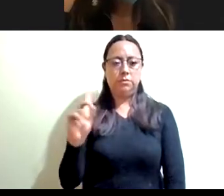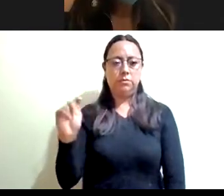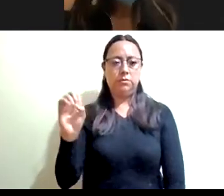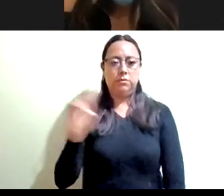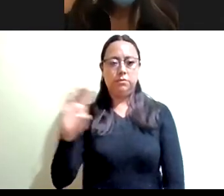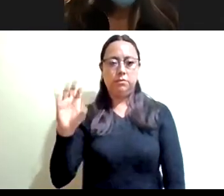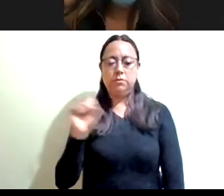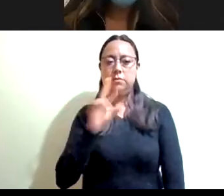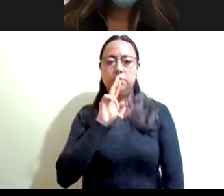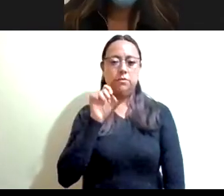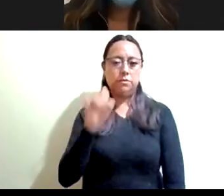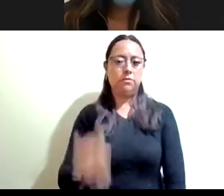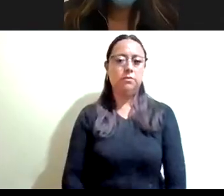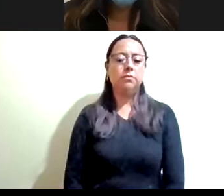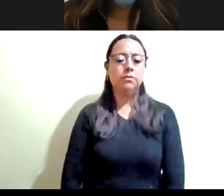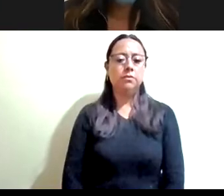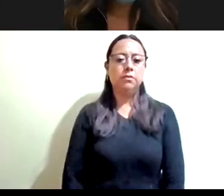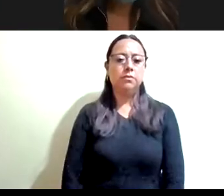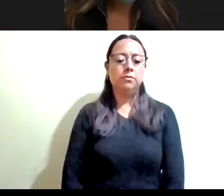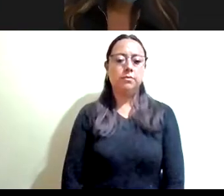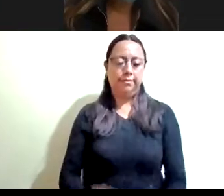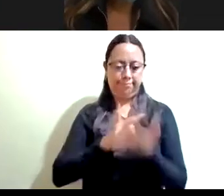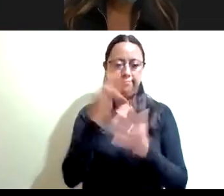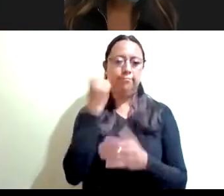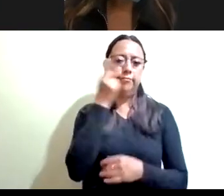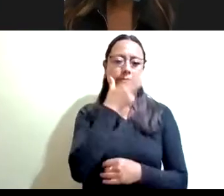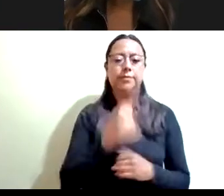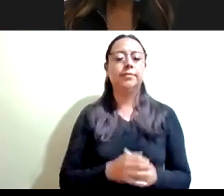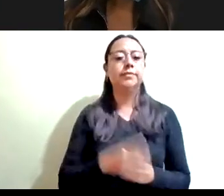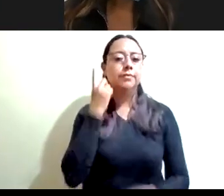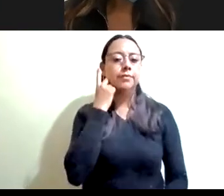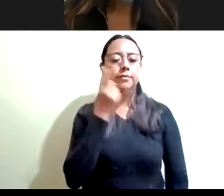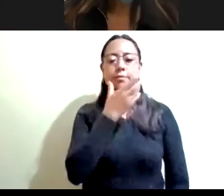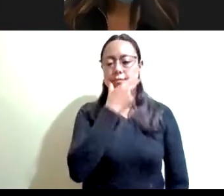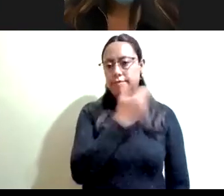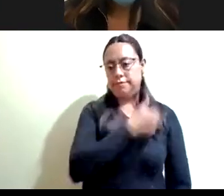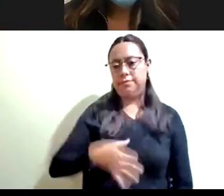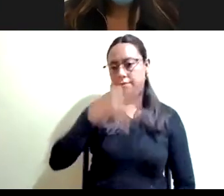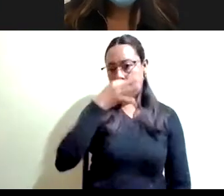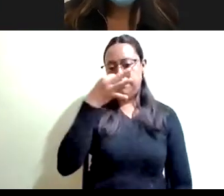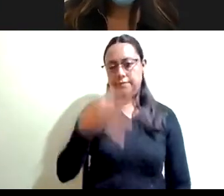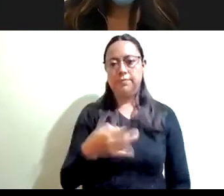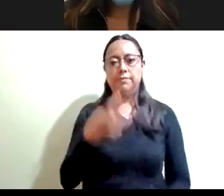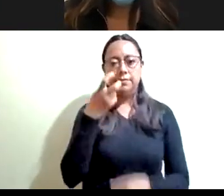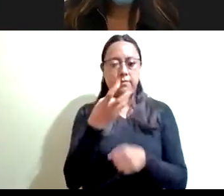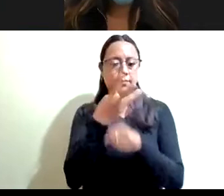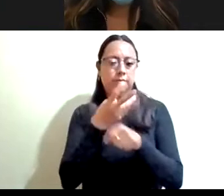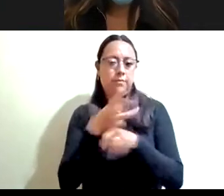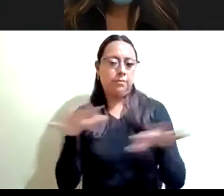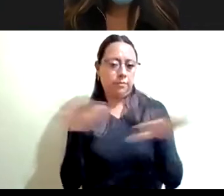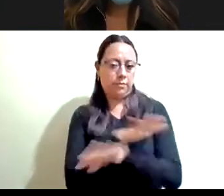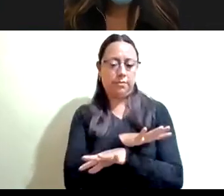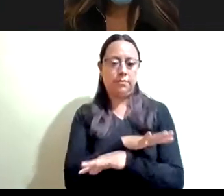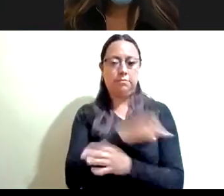Royfi Torres, a favor. Gracias, diputado. Diputado presidente, le informo que esta tercera y última modificación